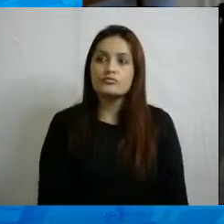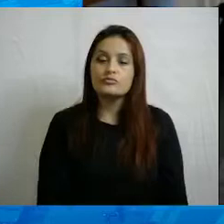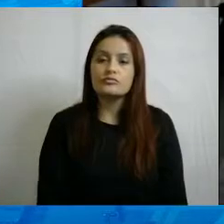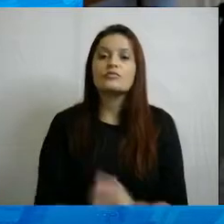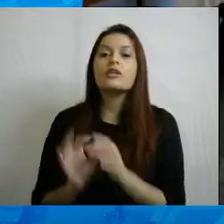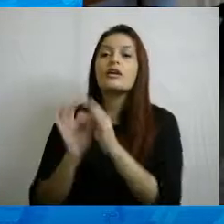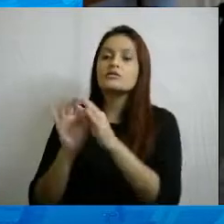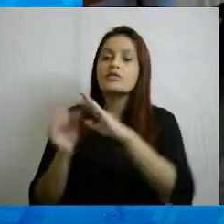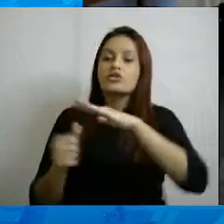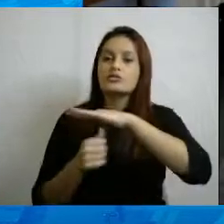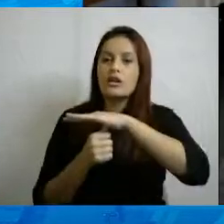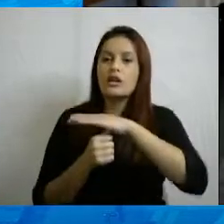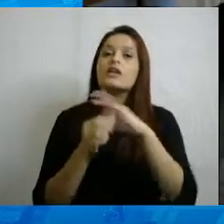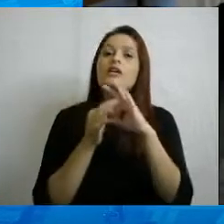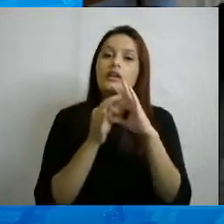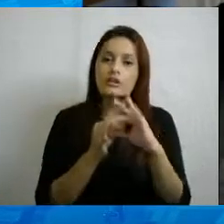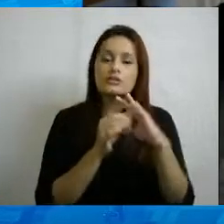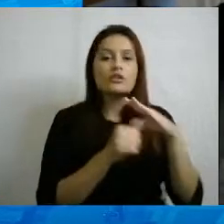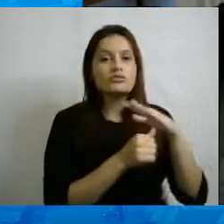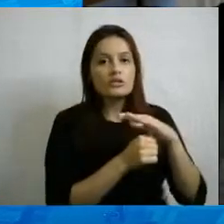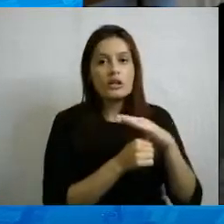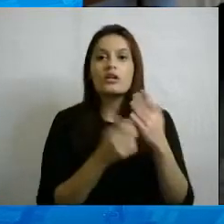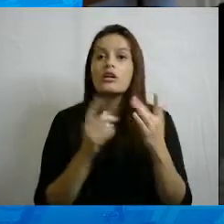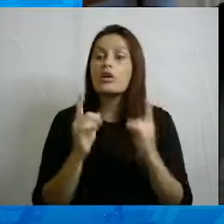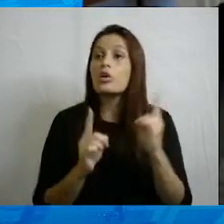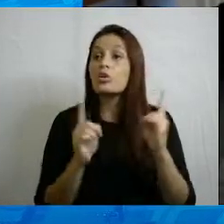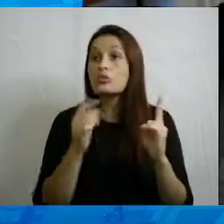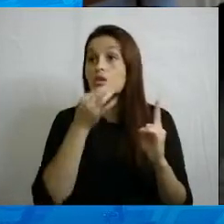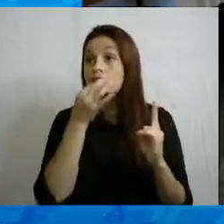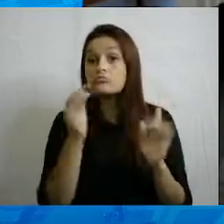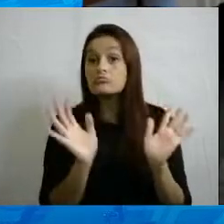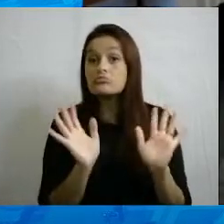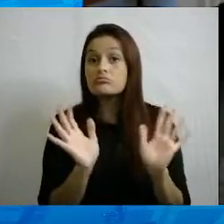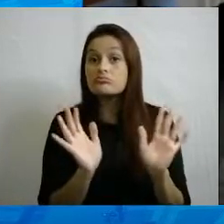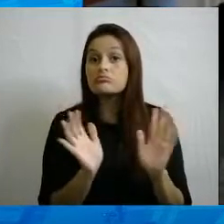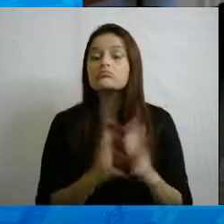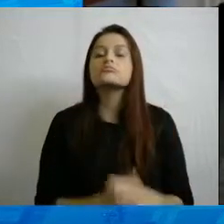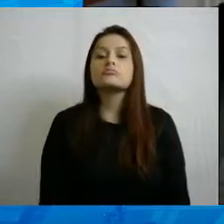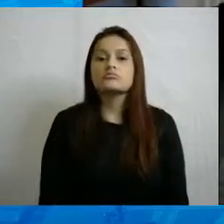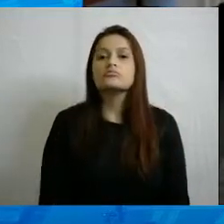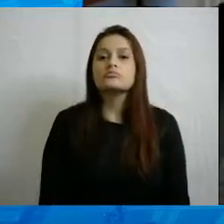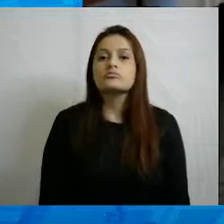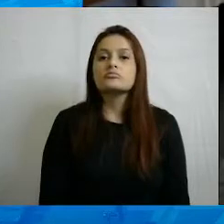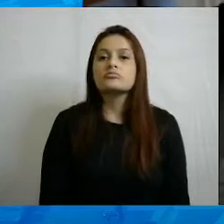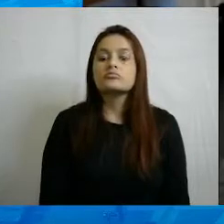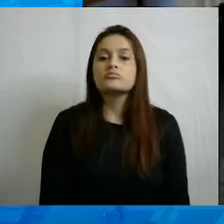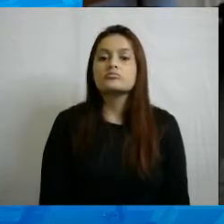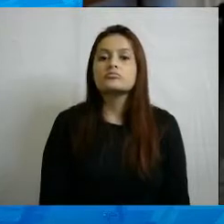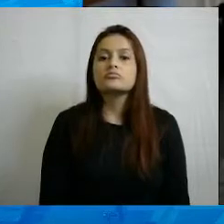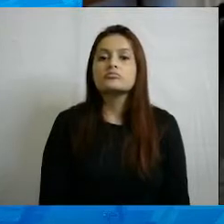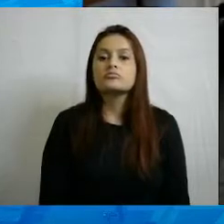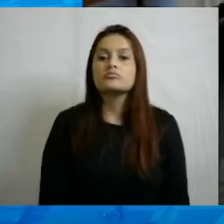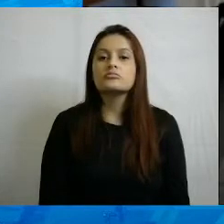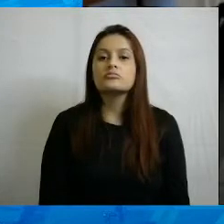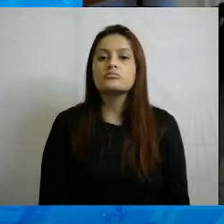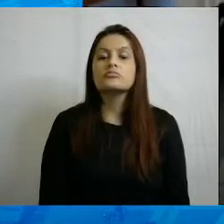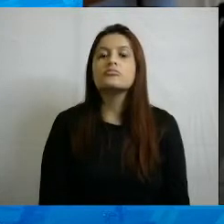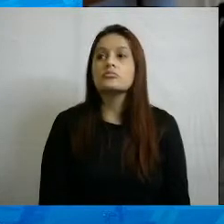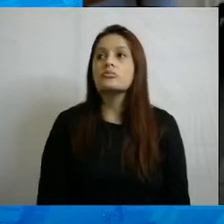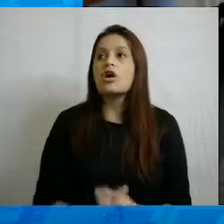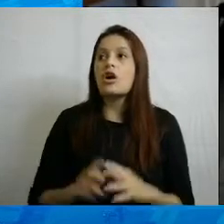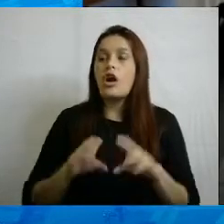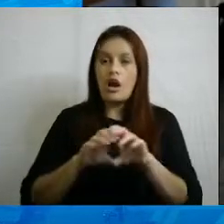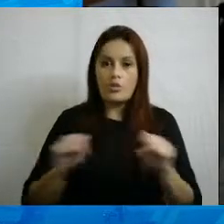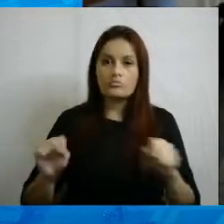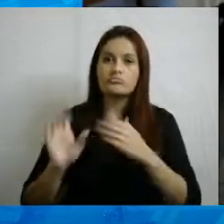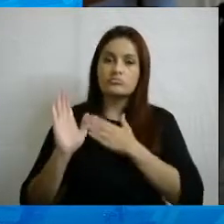Concejal, gracias, concejal. ¿Algún comentario adicional? Nos comprometemos entonces a crear este